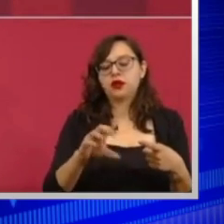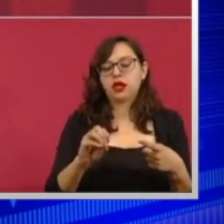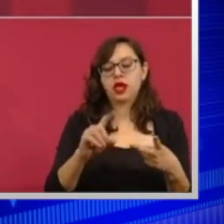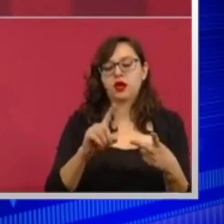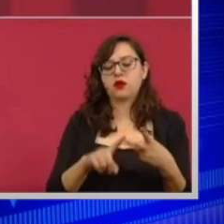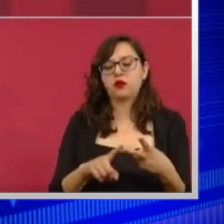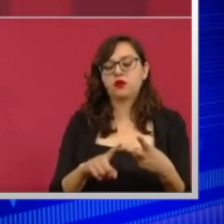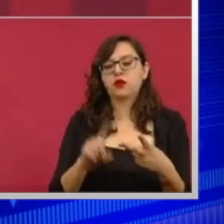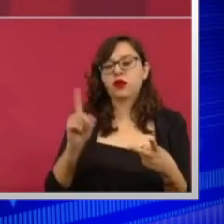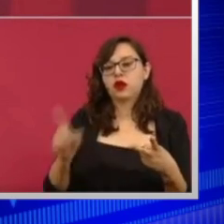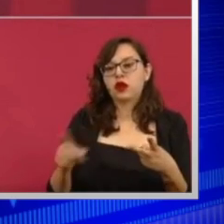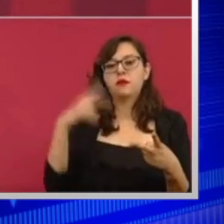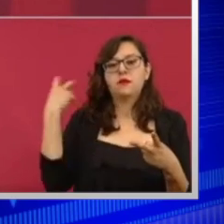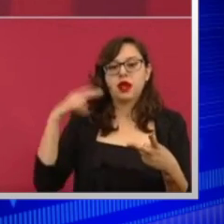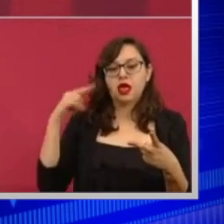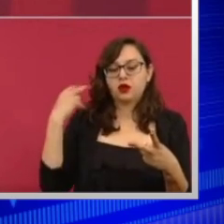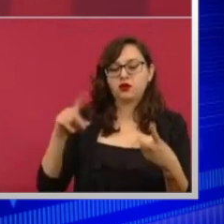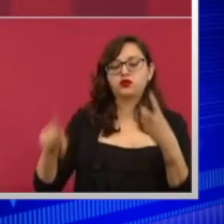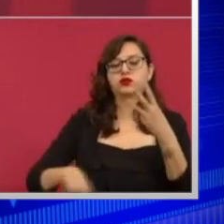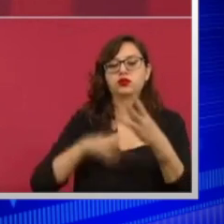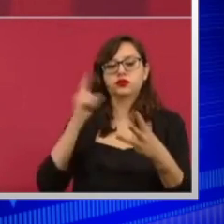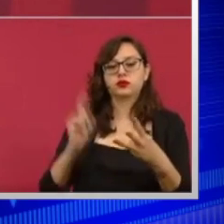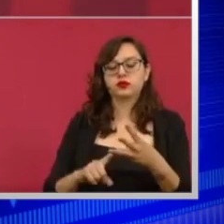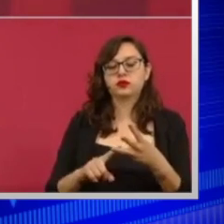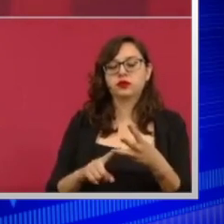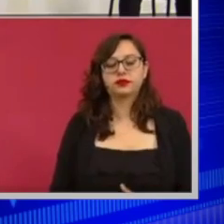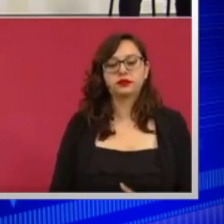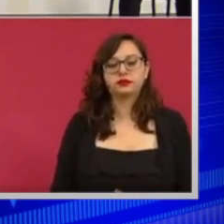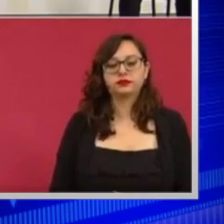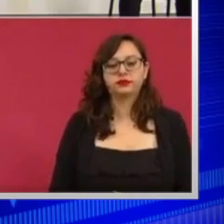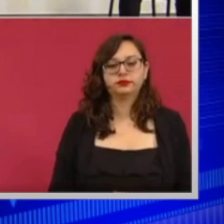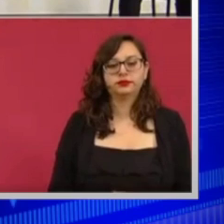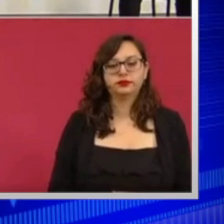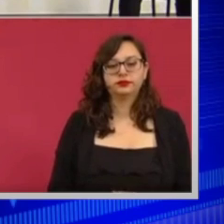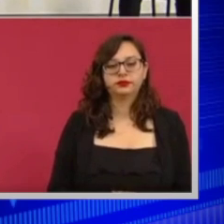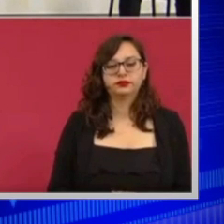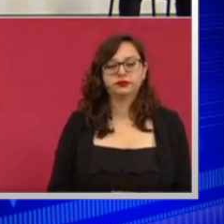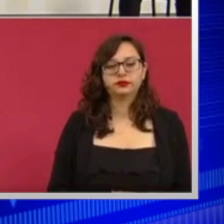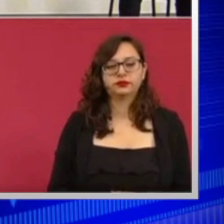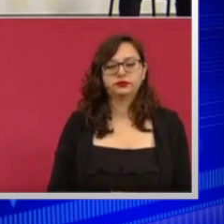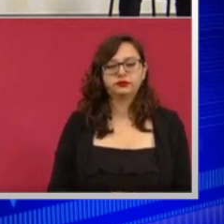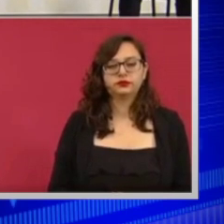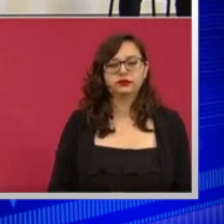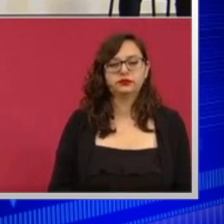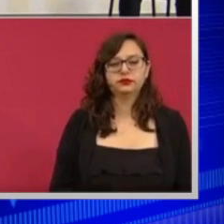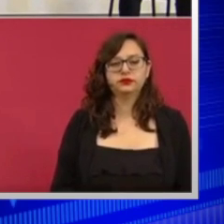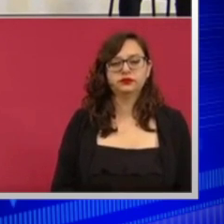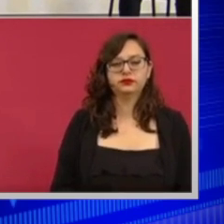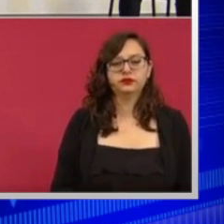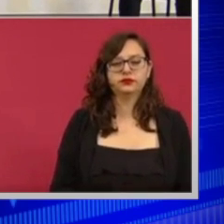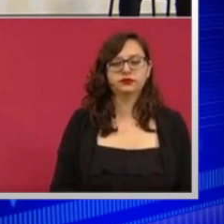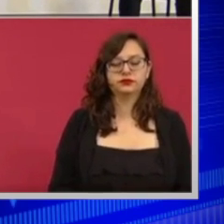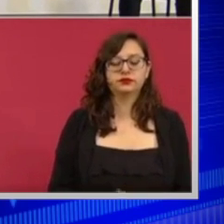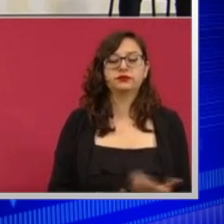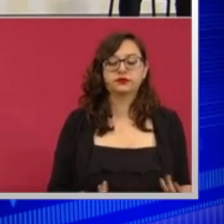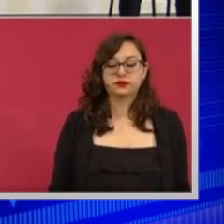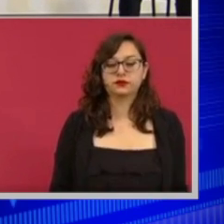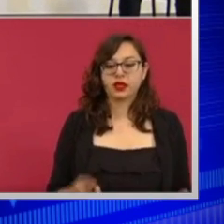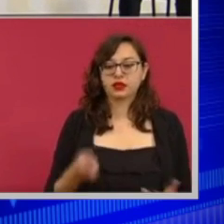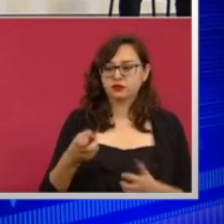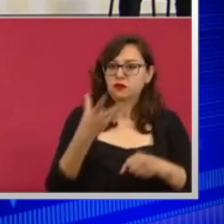en la gent de veracruz y el grupo fertinal para esto vamos a hacer una inversión